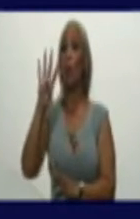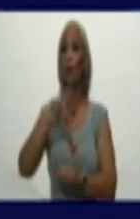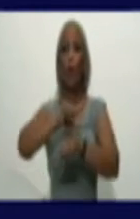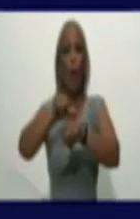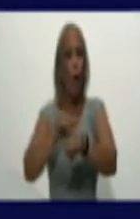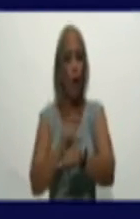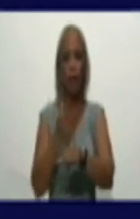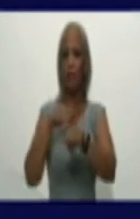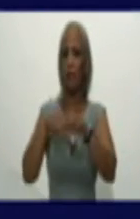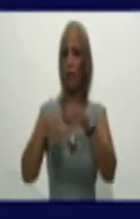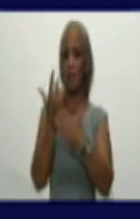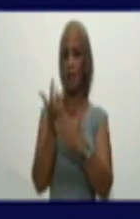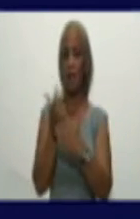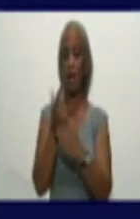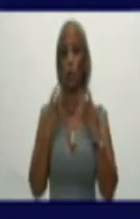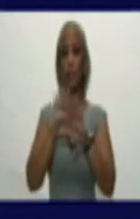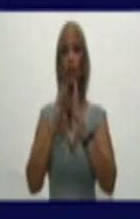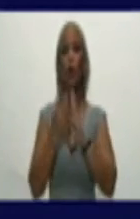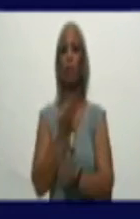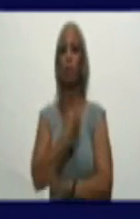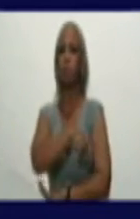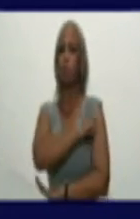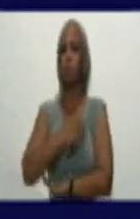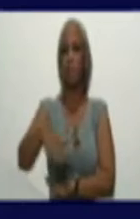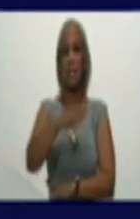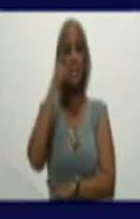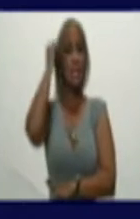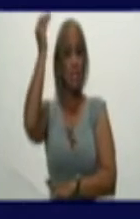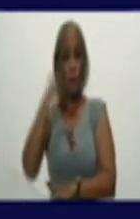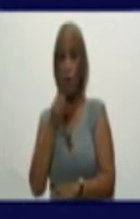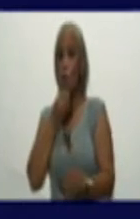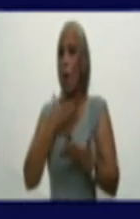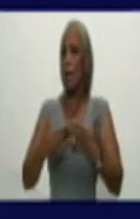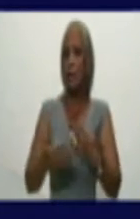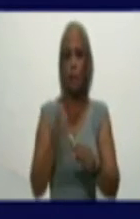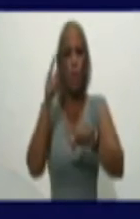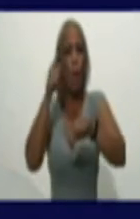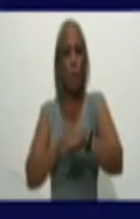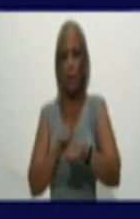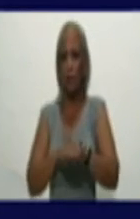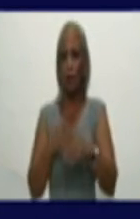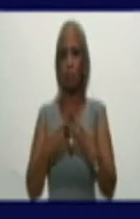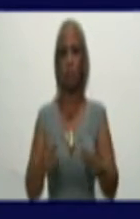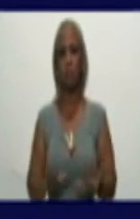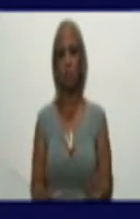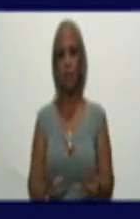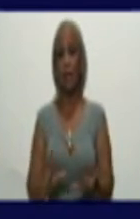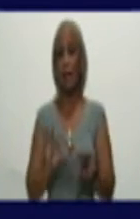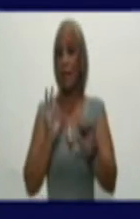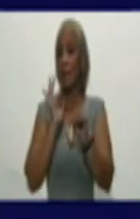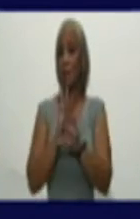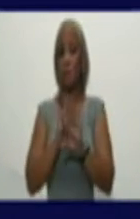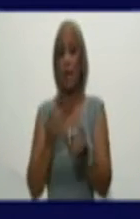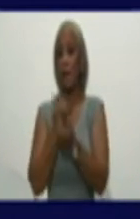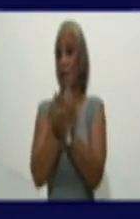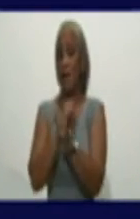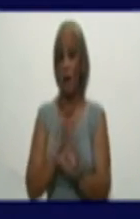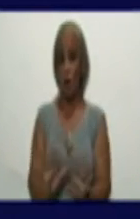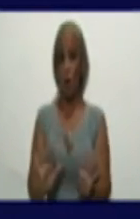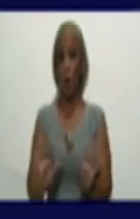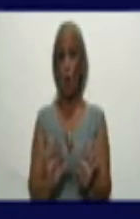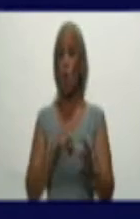Es importante que la población tenga presente que en cualquier momento ya estamos en riesgo, que en cualquier